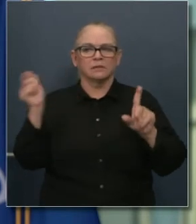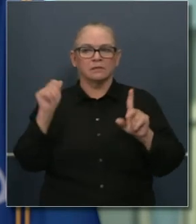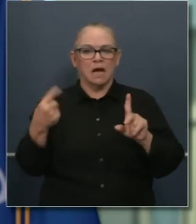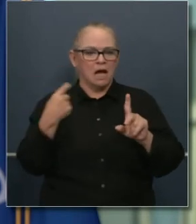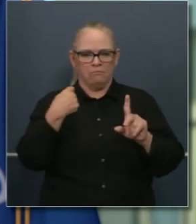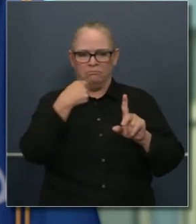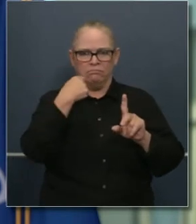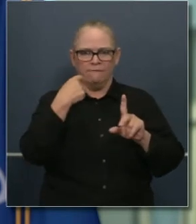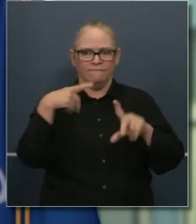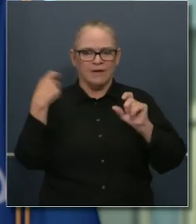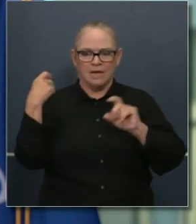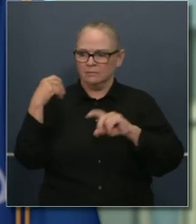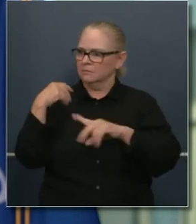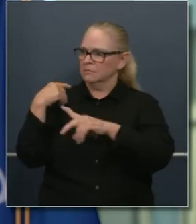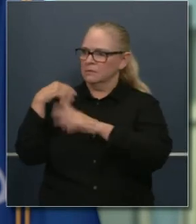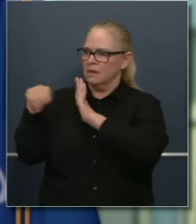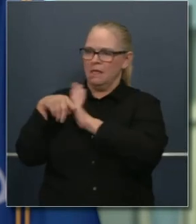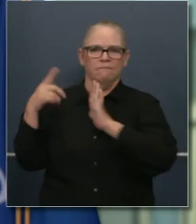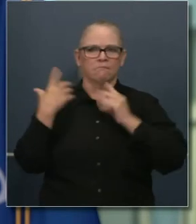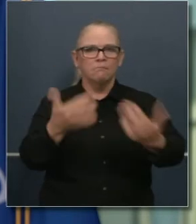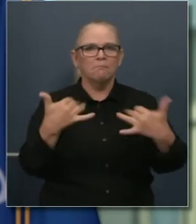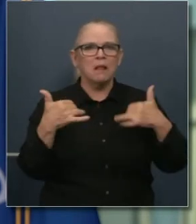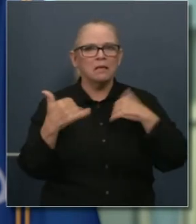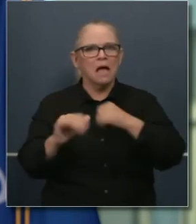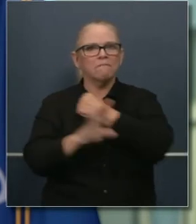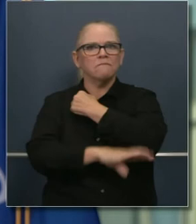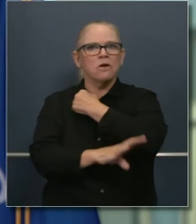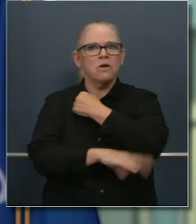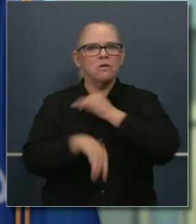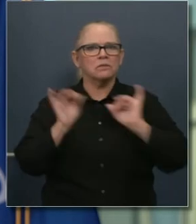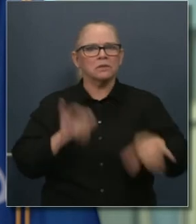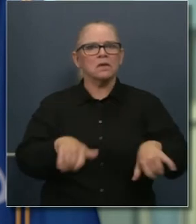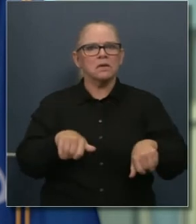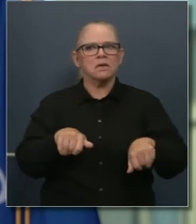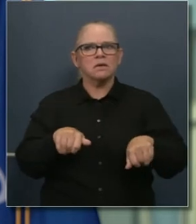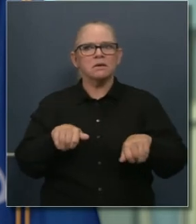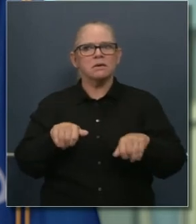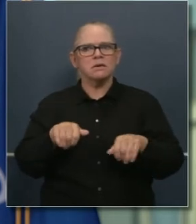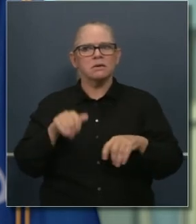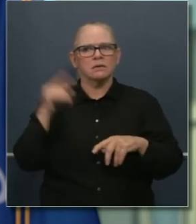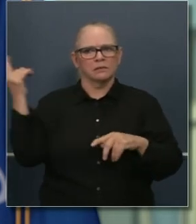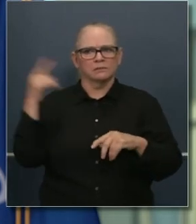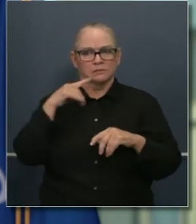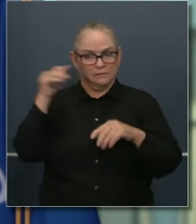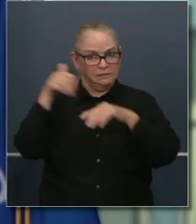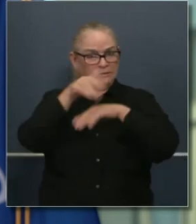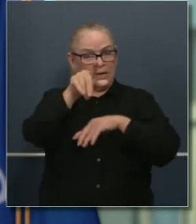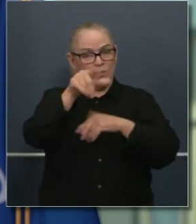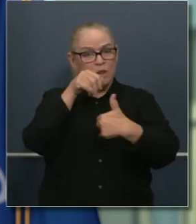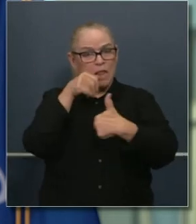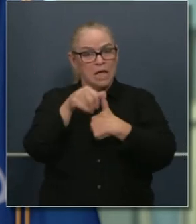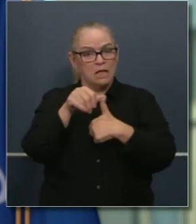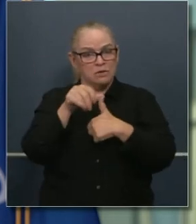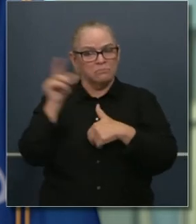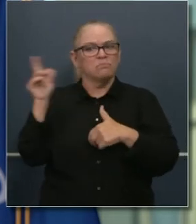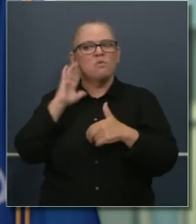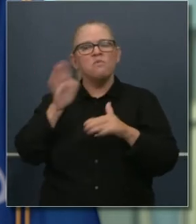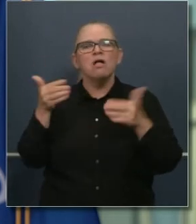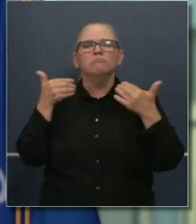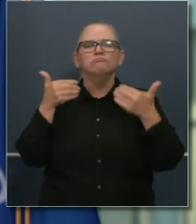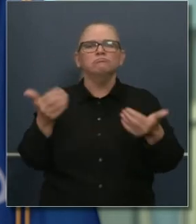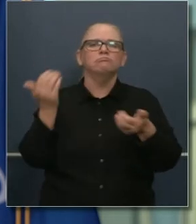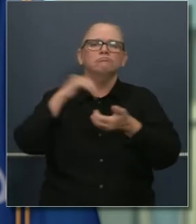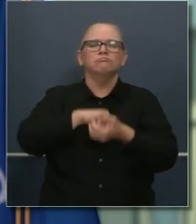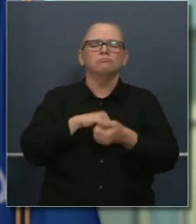protocolos por ejemplo los jugadores de ufc lo que ha dicho el pacto